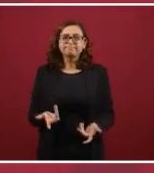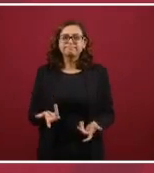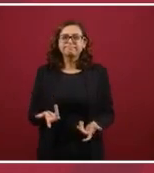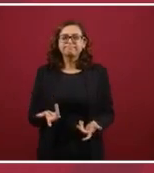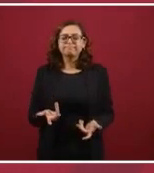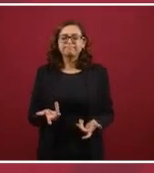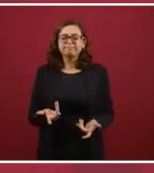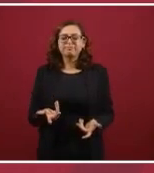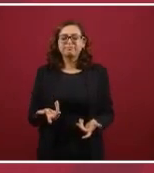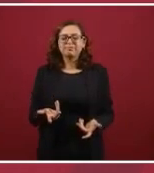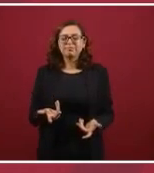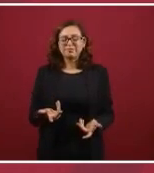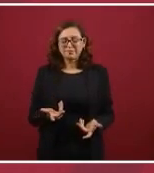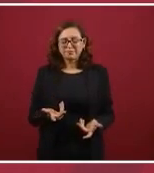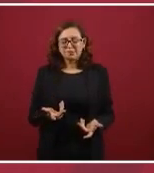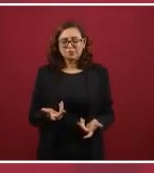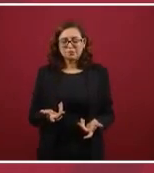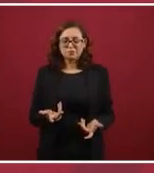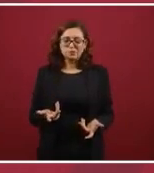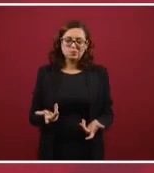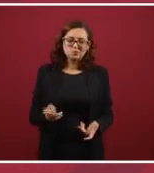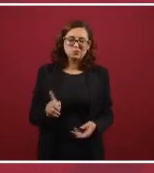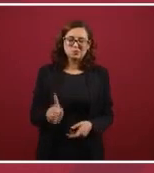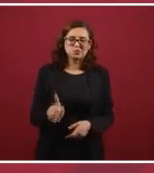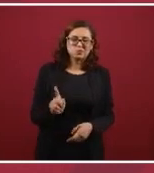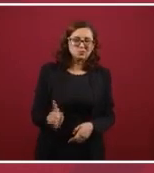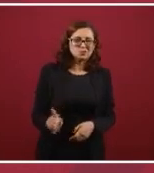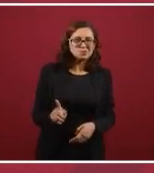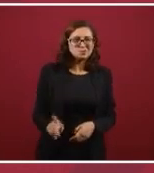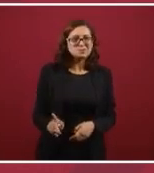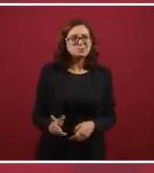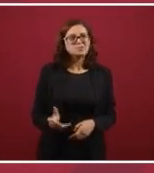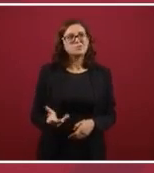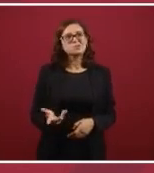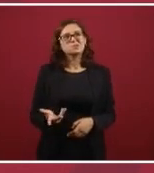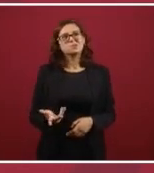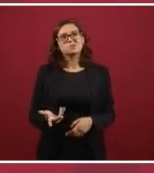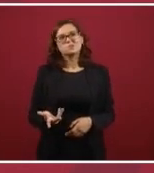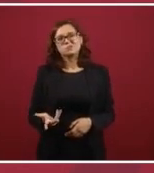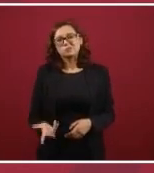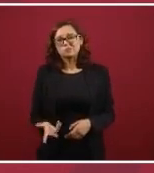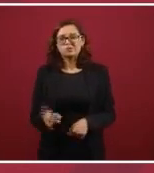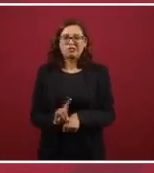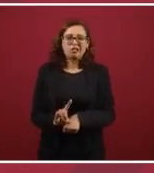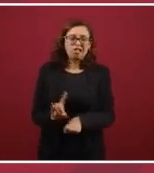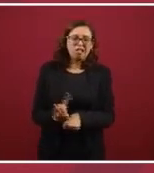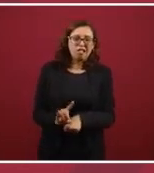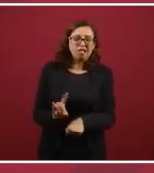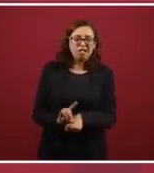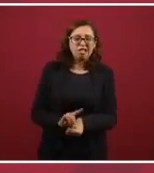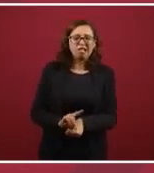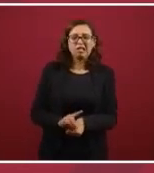hacer creer o de simular, de fingir,